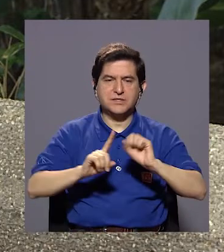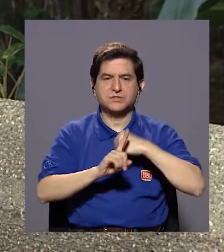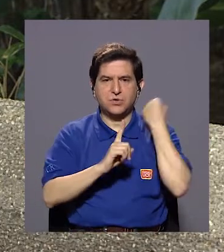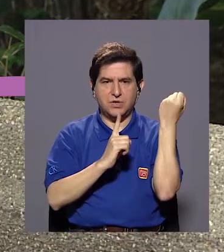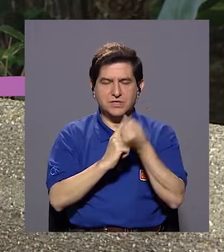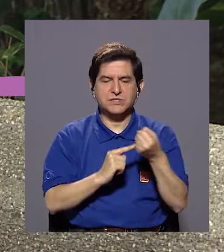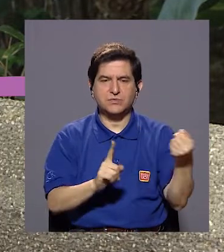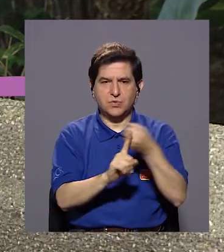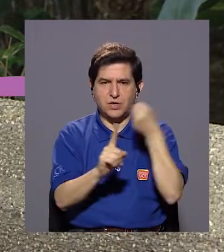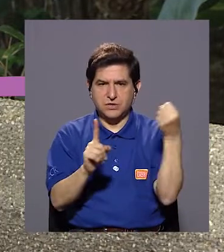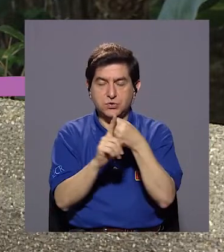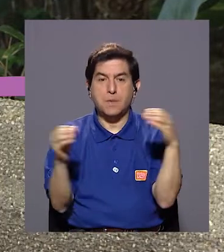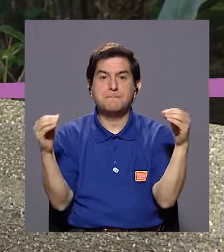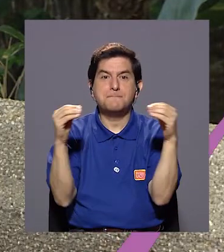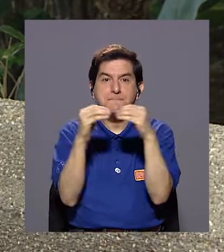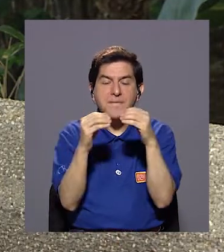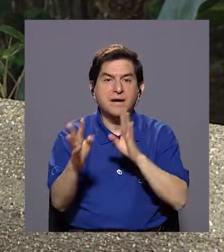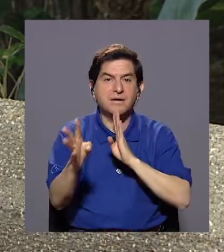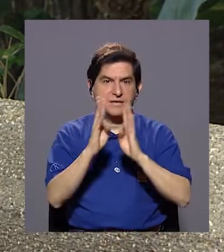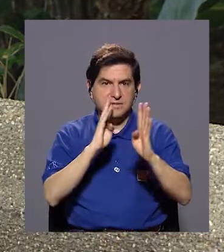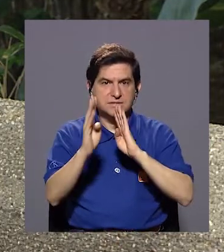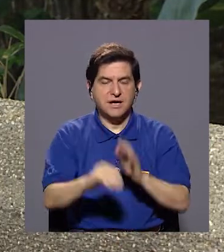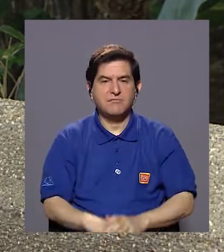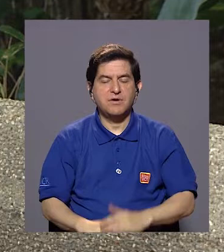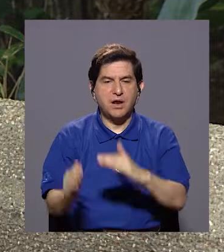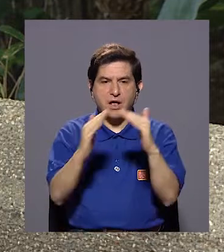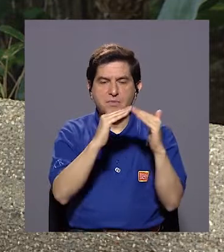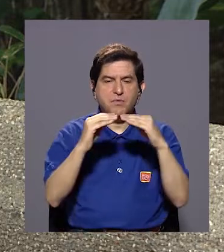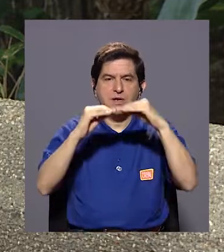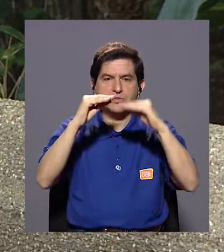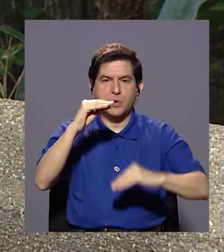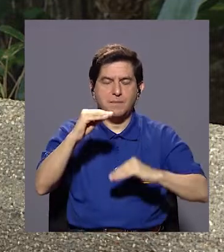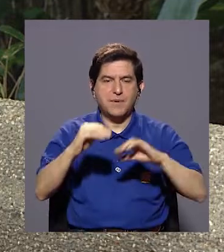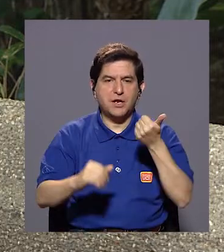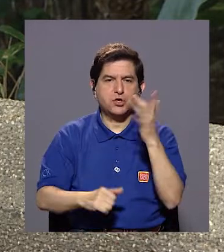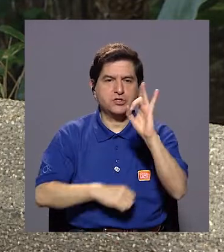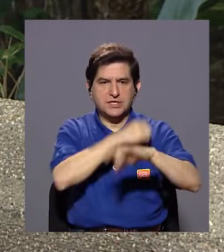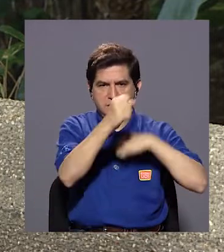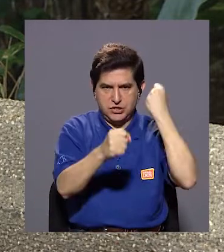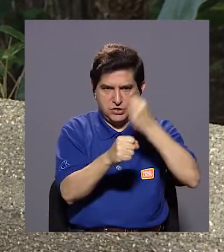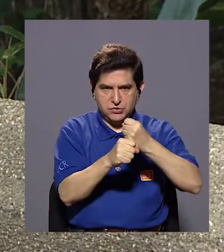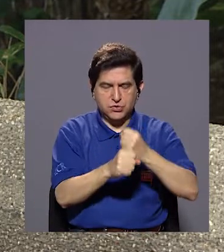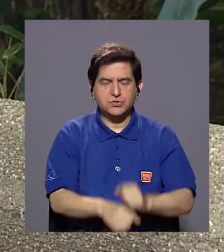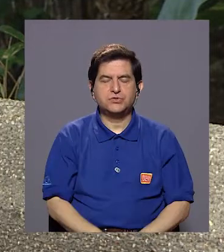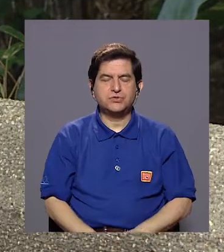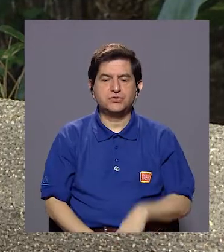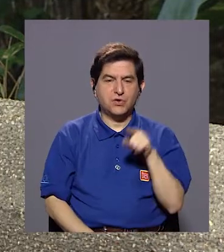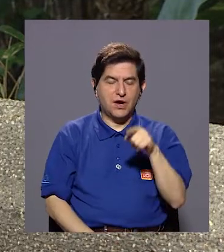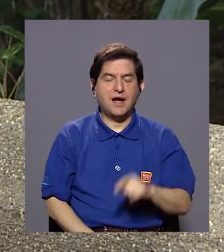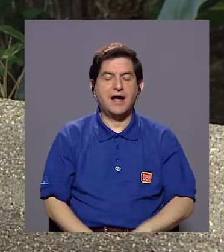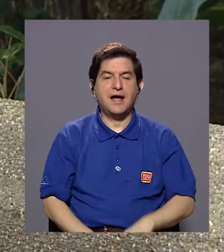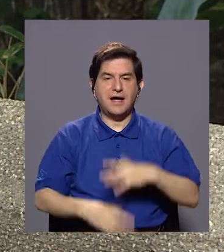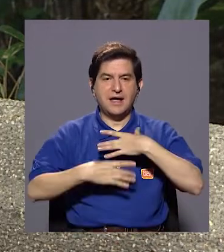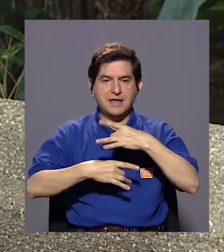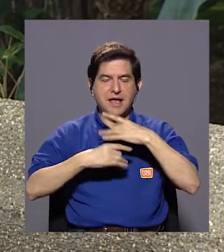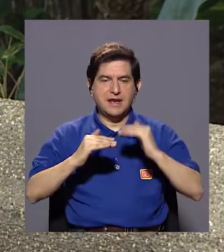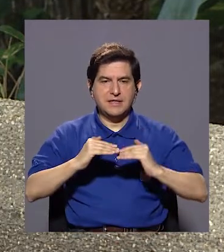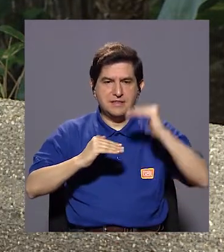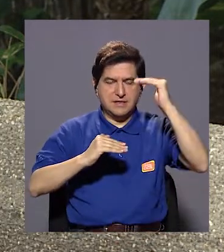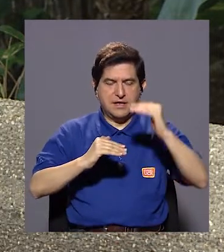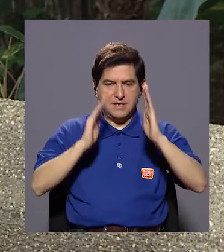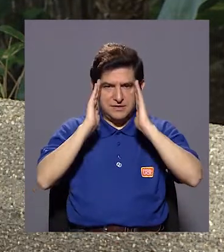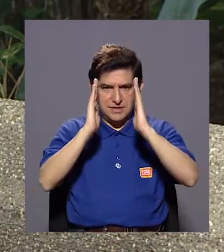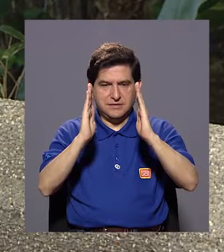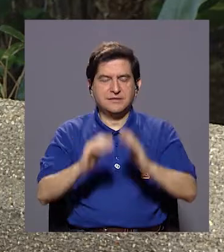situación de violencia, máxima si estamos hablando de población menor de edad, y tenemos que actuar en función de lo que es el interés superior, ¿verdad? La ley nos